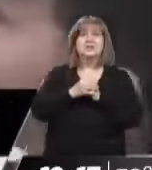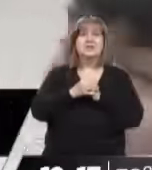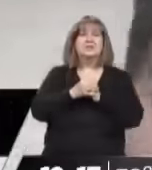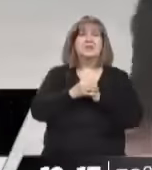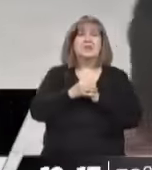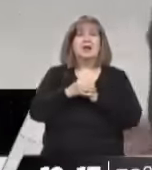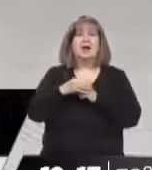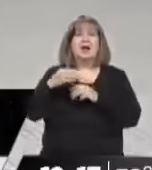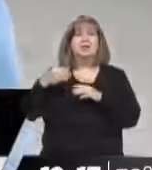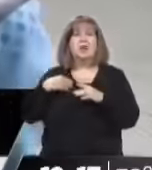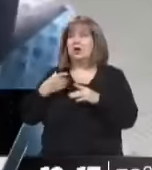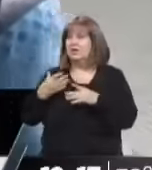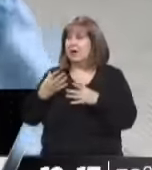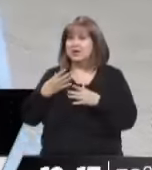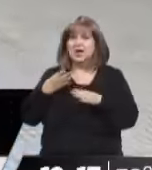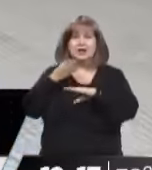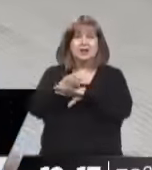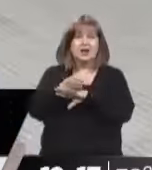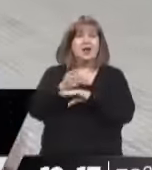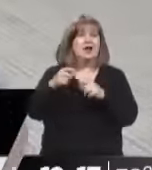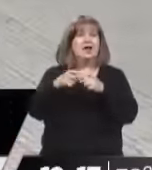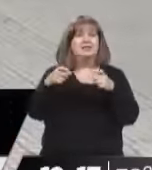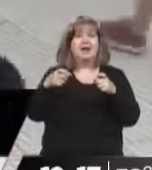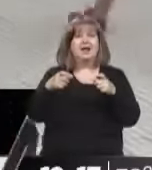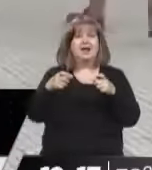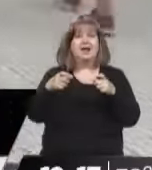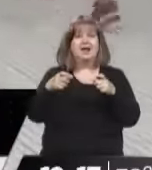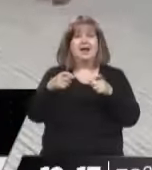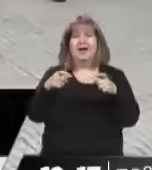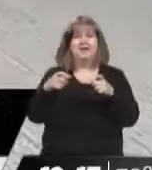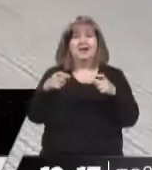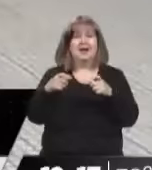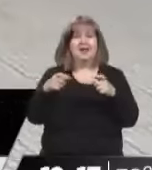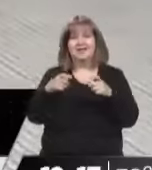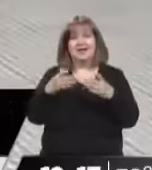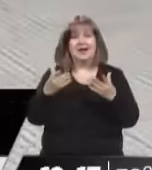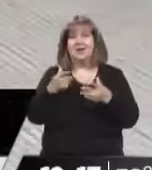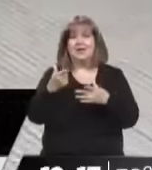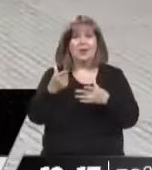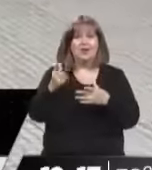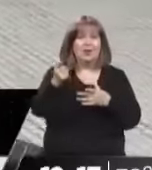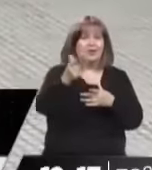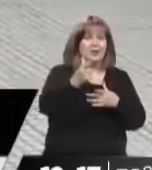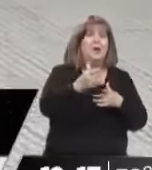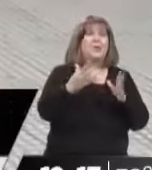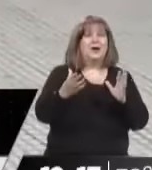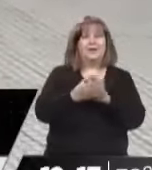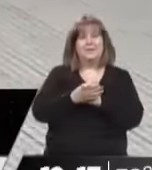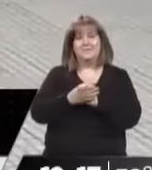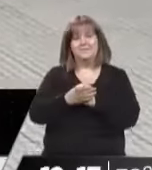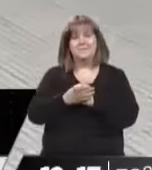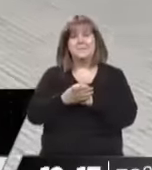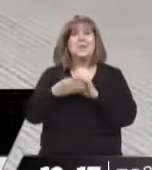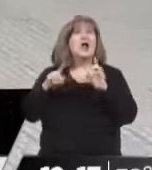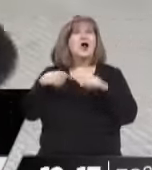No conseguí entrar. Ah, por la tele. ¿Y sí? No queda otra. O hay que ir afuera, de alguna manera se entra. Y